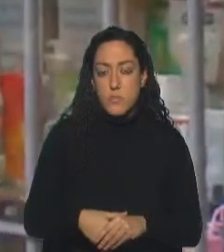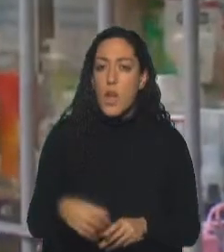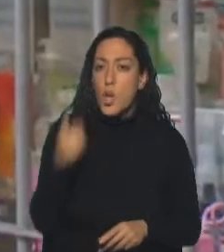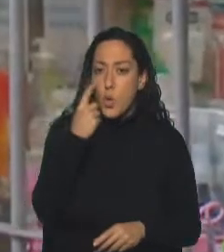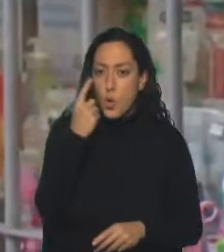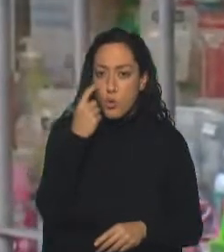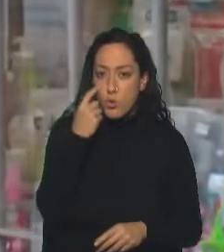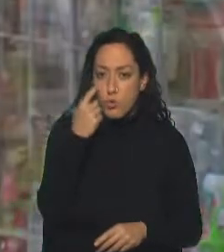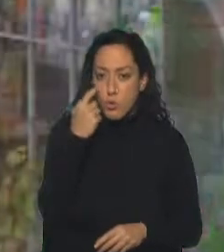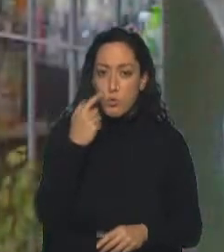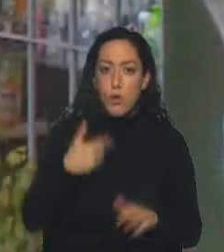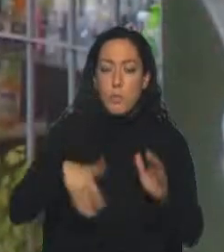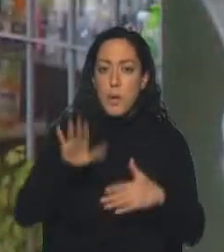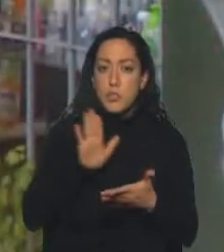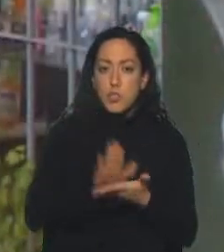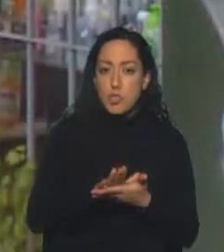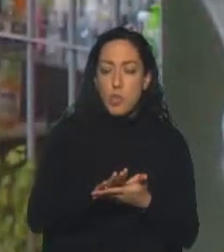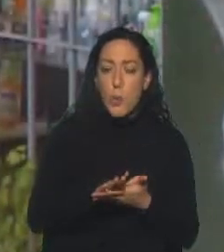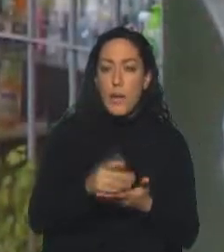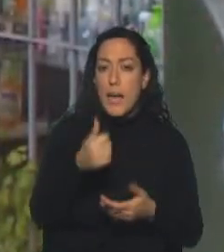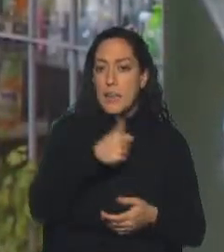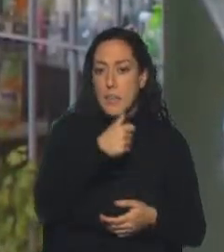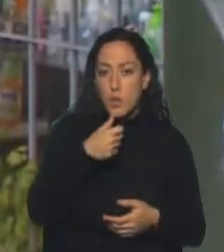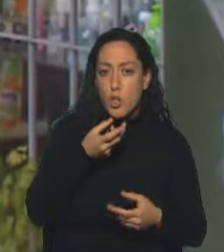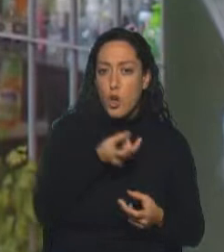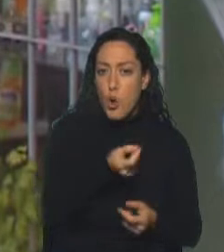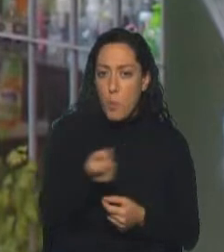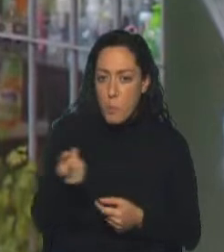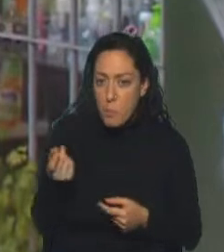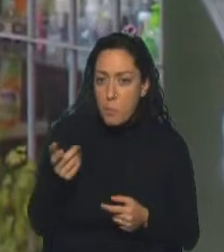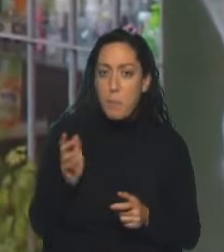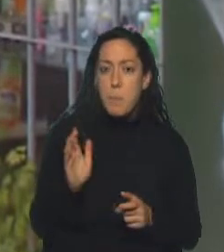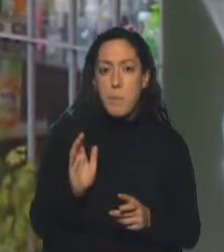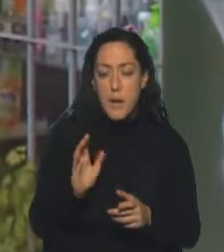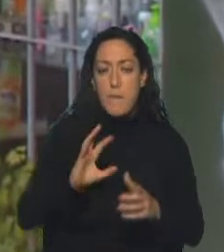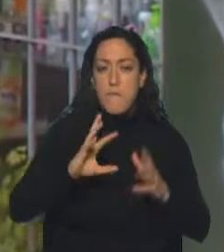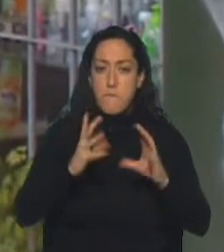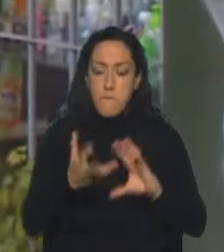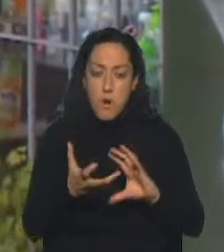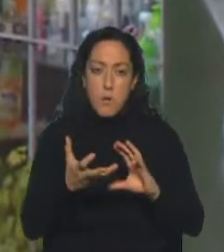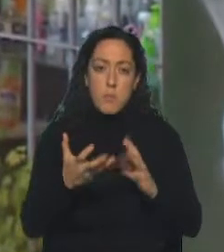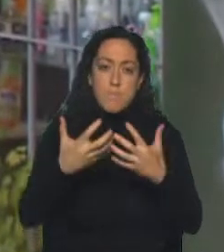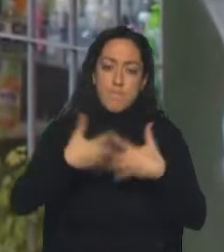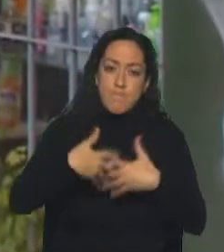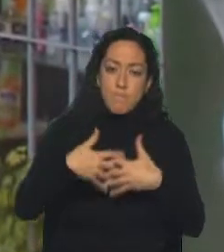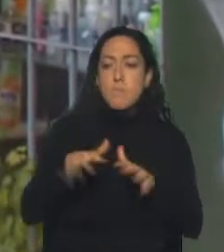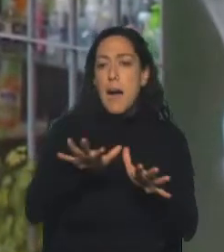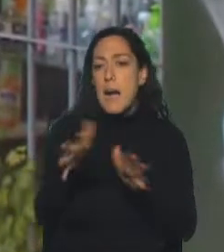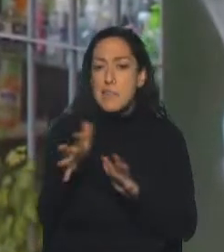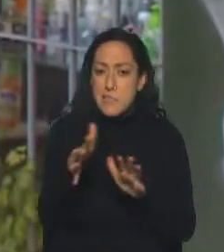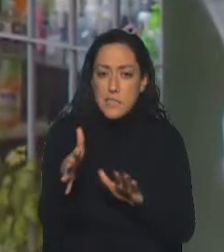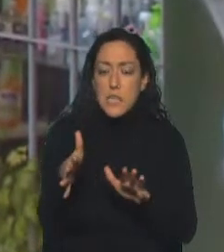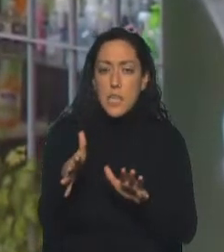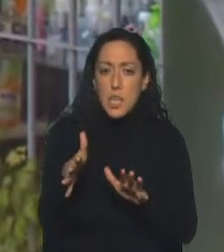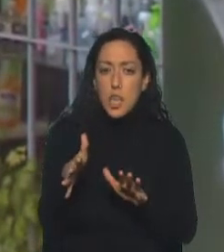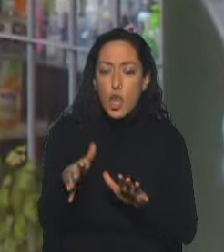control para todo lo que es la compra de antibióticos va a ser un mecanismo similar al que hoy se aplica para